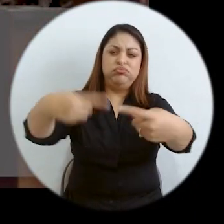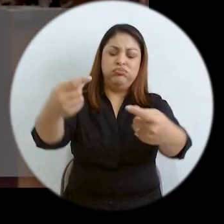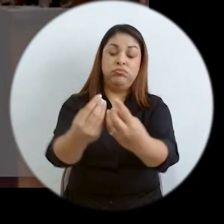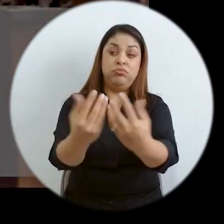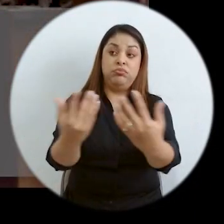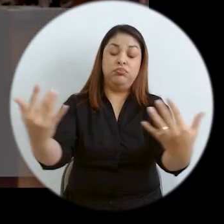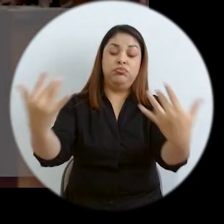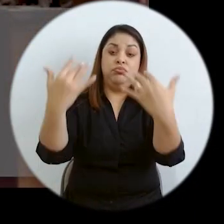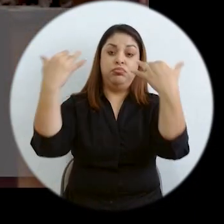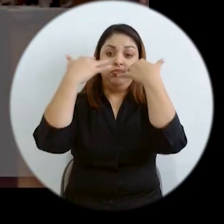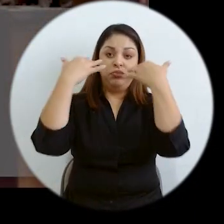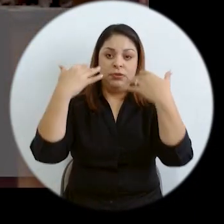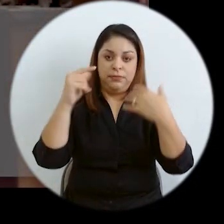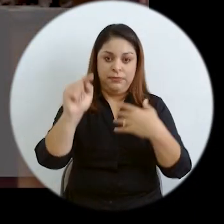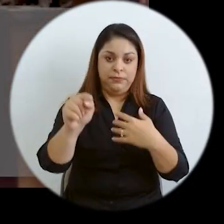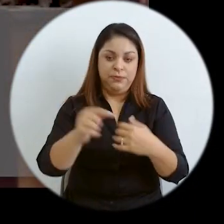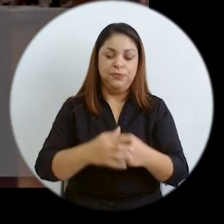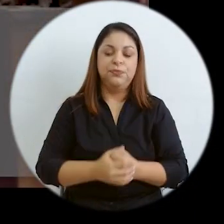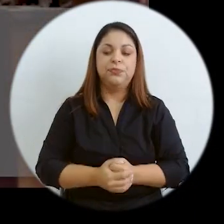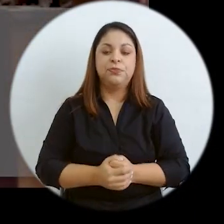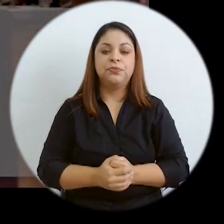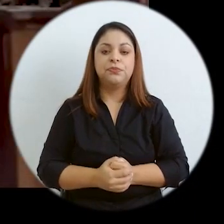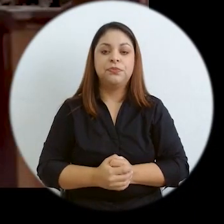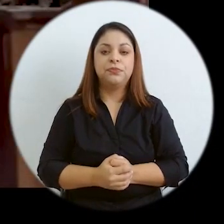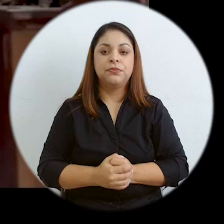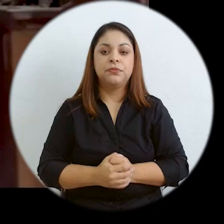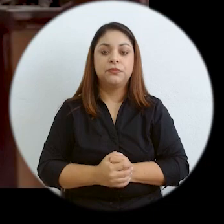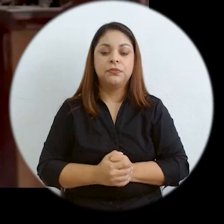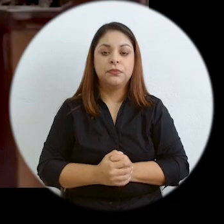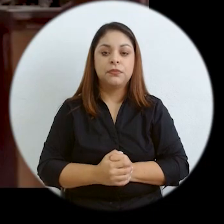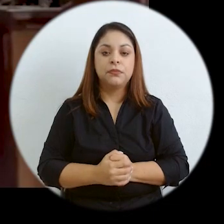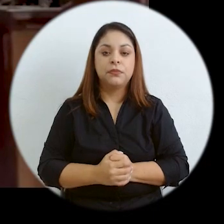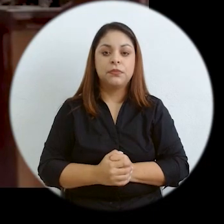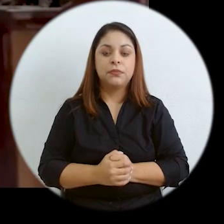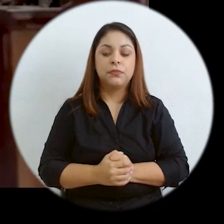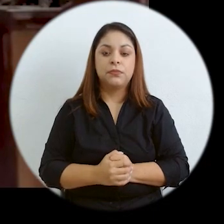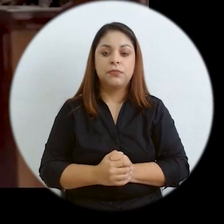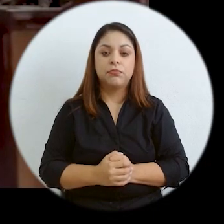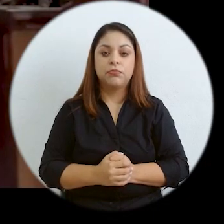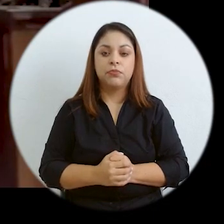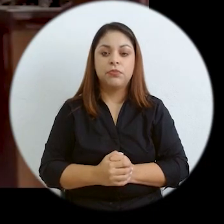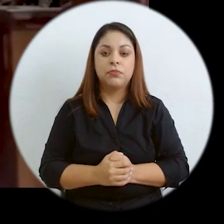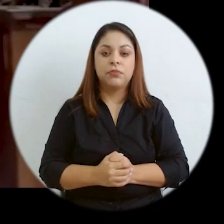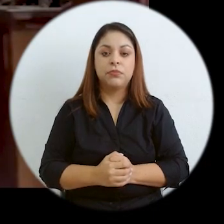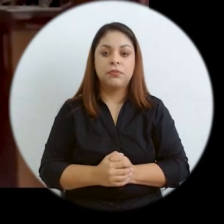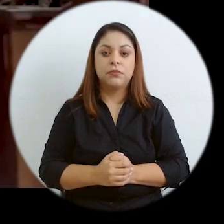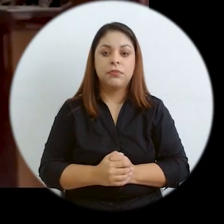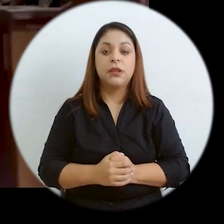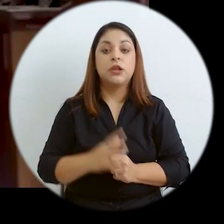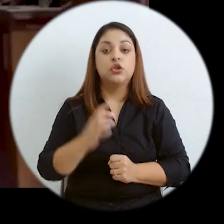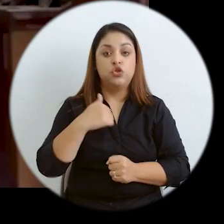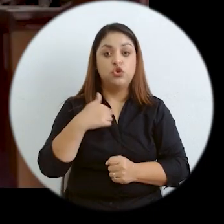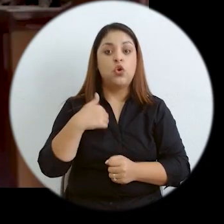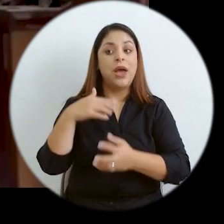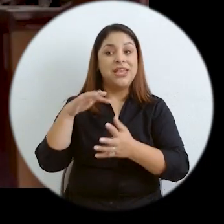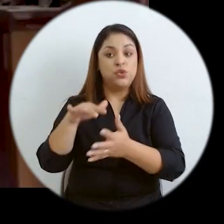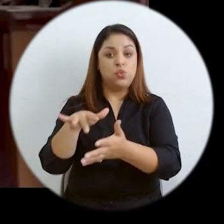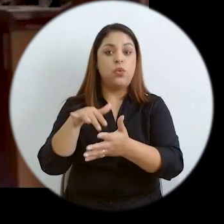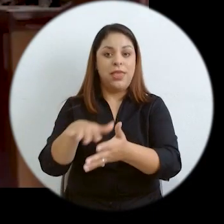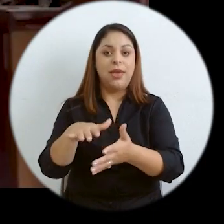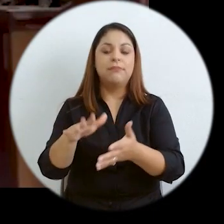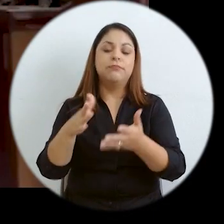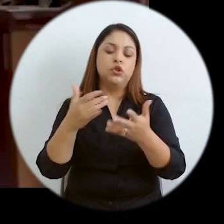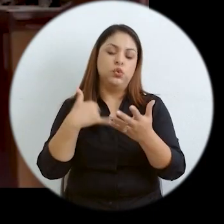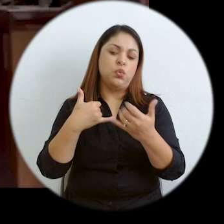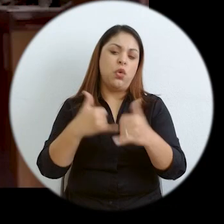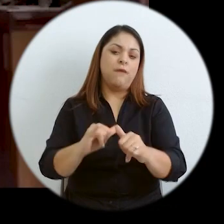esta calidad de lastre de estas calles. Particularmente la que